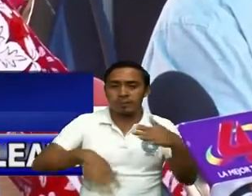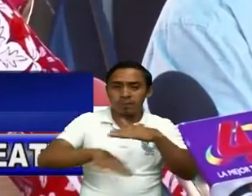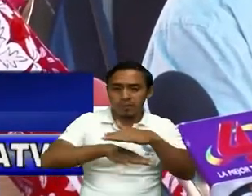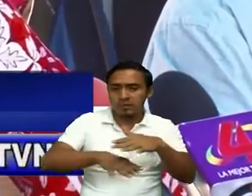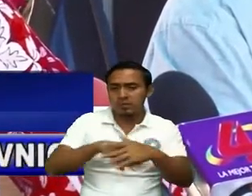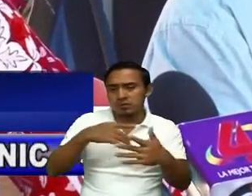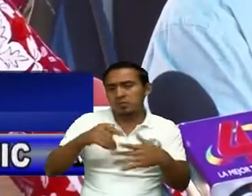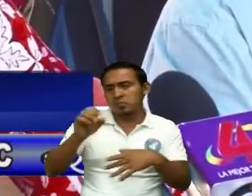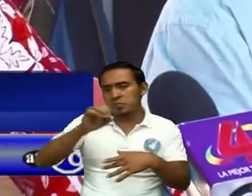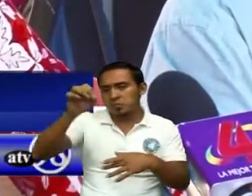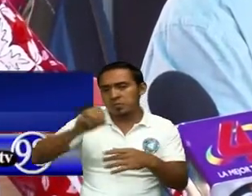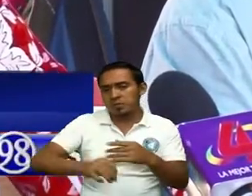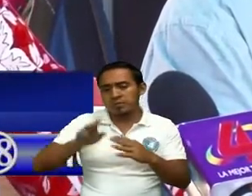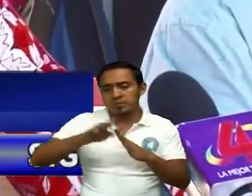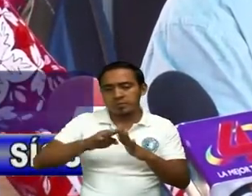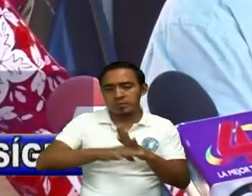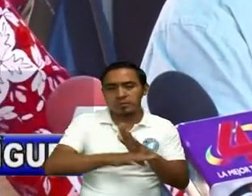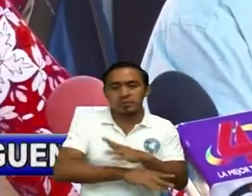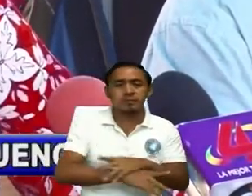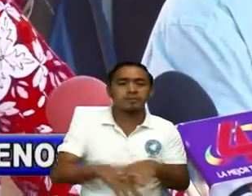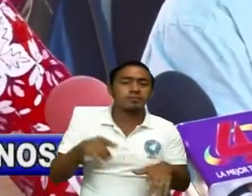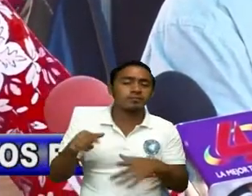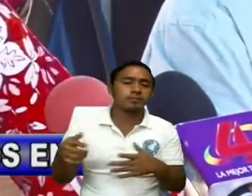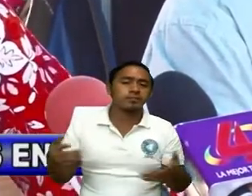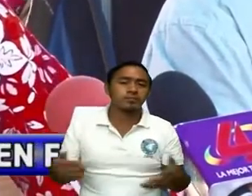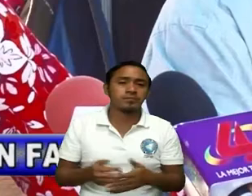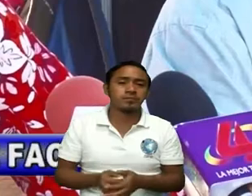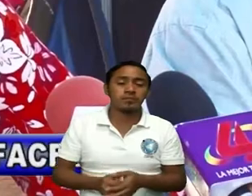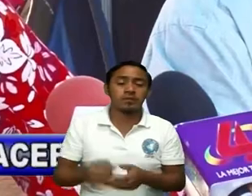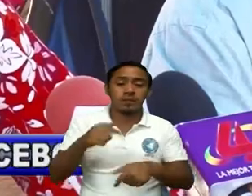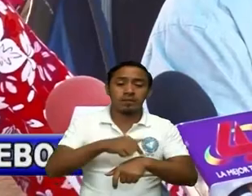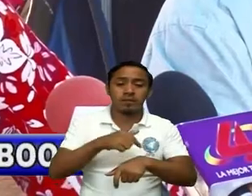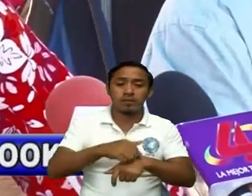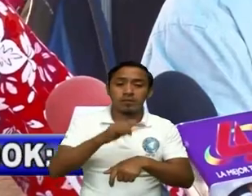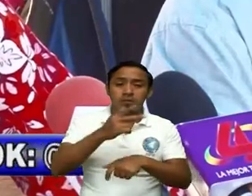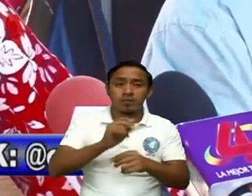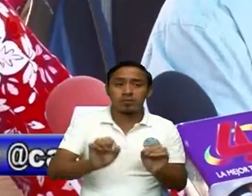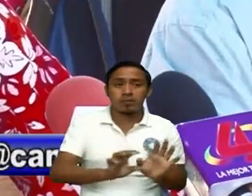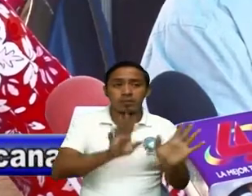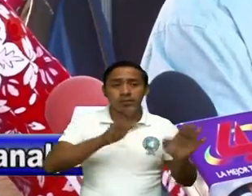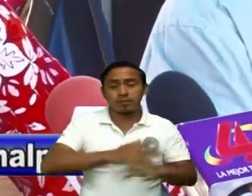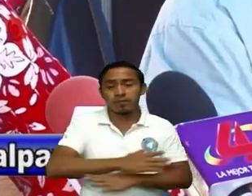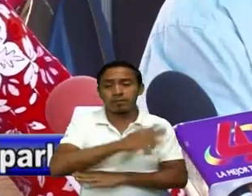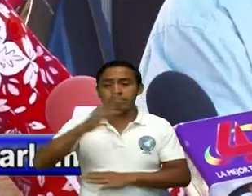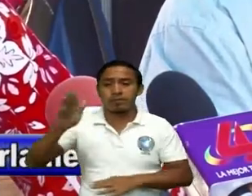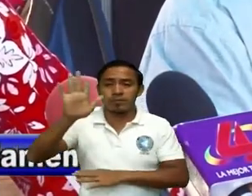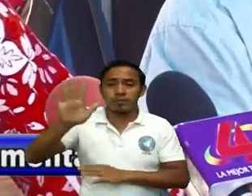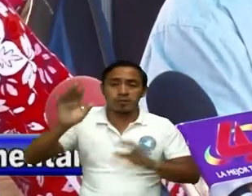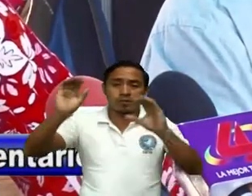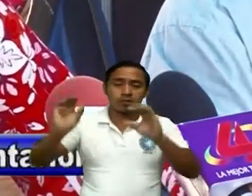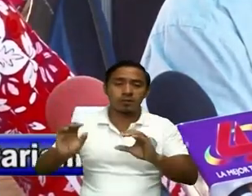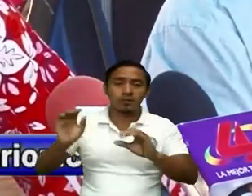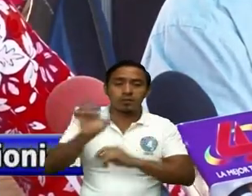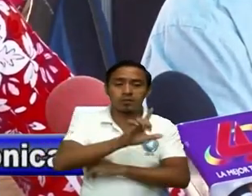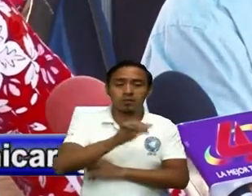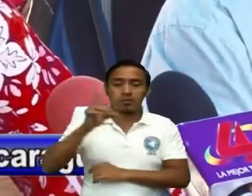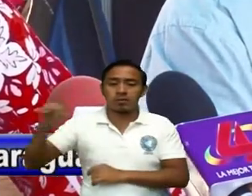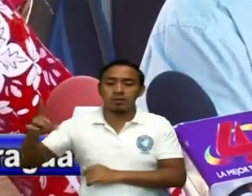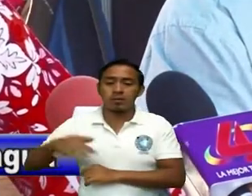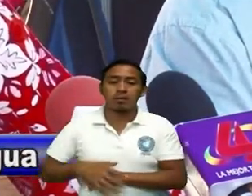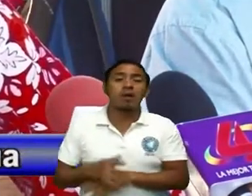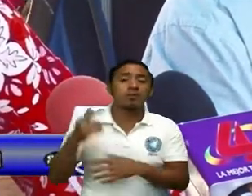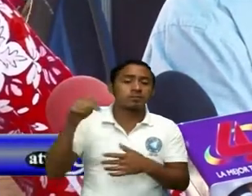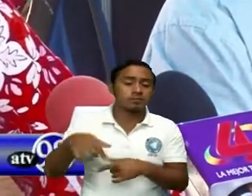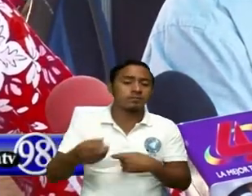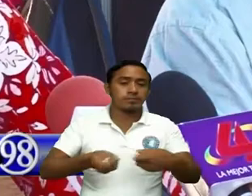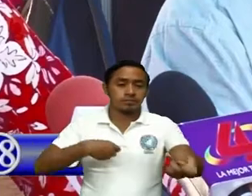precios solidarios. Vamos a estar, ¿verdad?, desde las 8 de la mañana a las 5 de la tarde, de lunes a domingo, vamos a estar